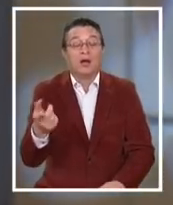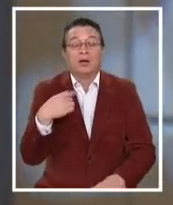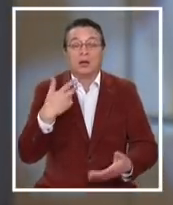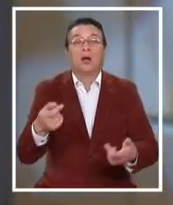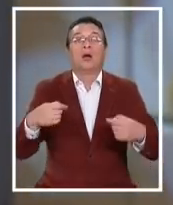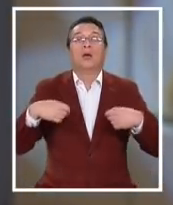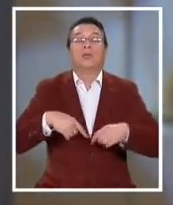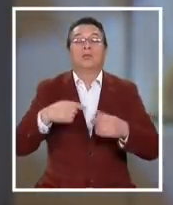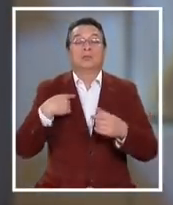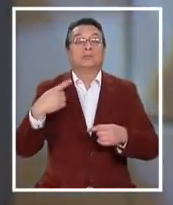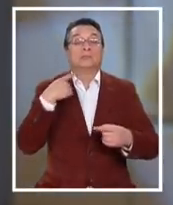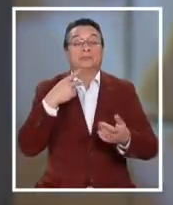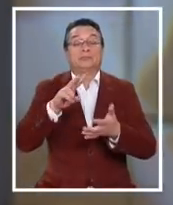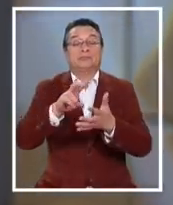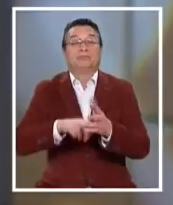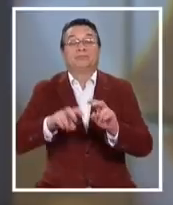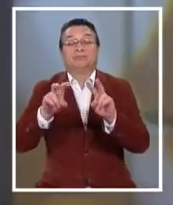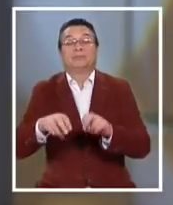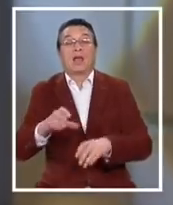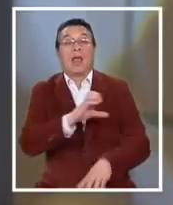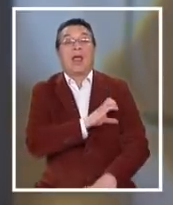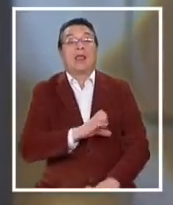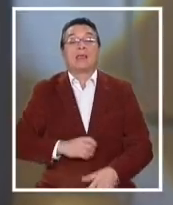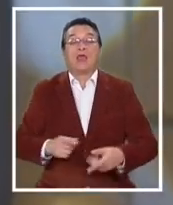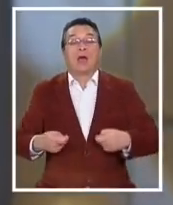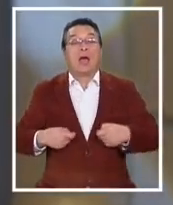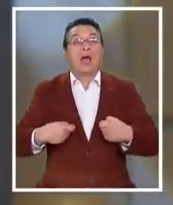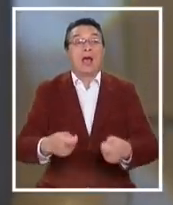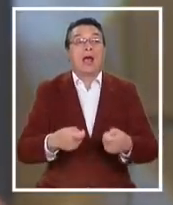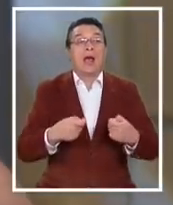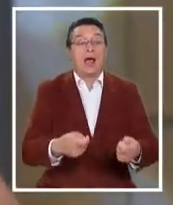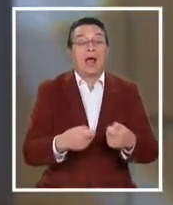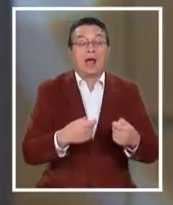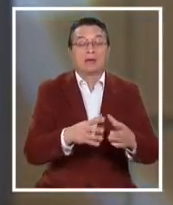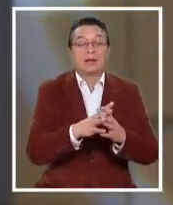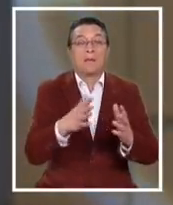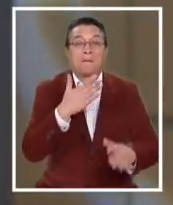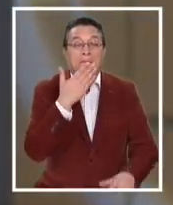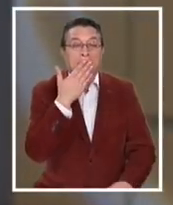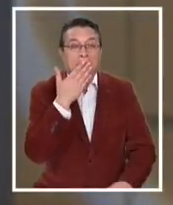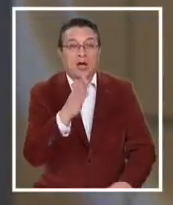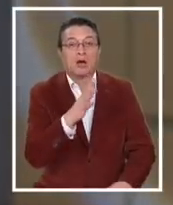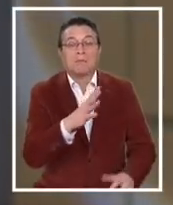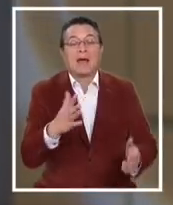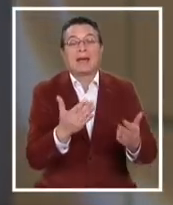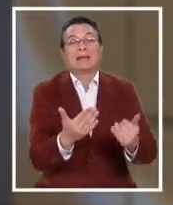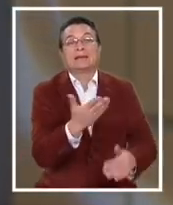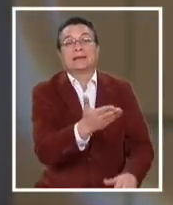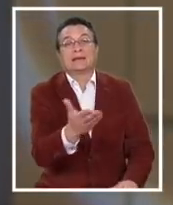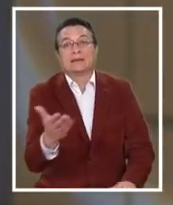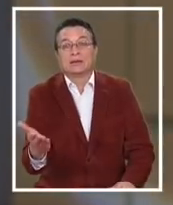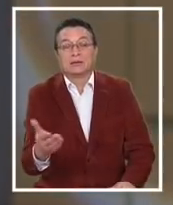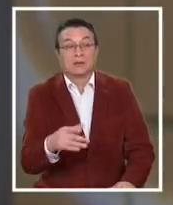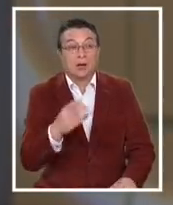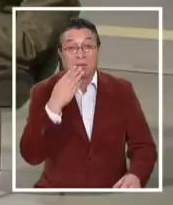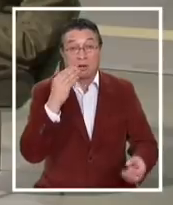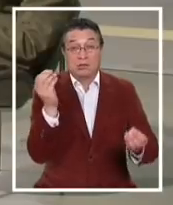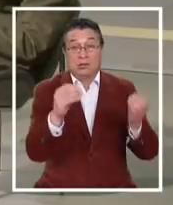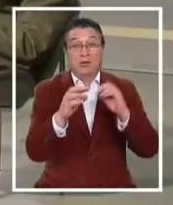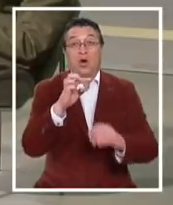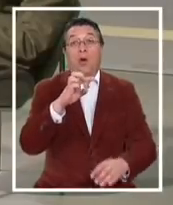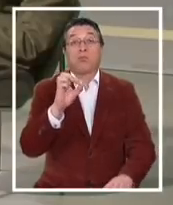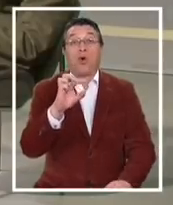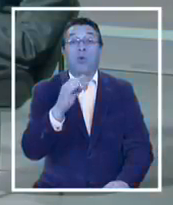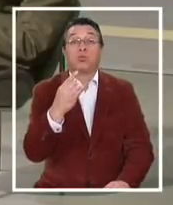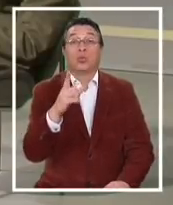terminarían afectando la capacidad recaudadora del Estado para gastar de manera mucho mejor en quienes más lo necesitan. ¿Es una medida populista la de la candidata